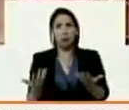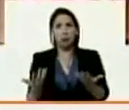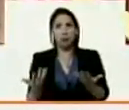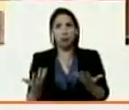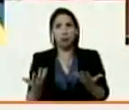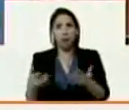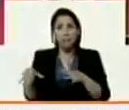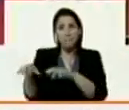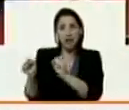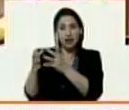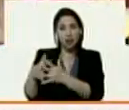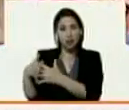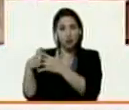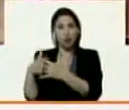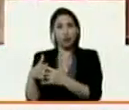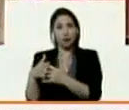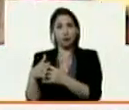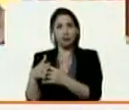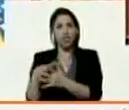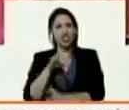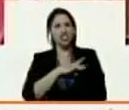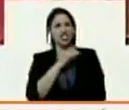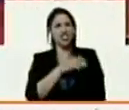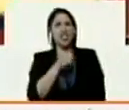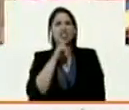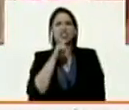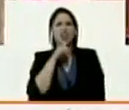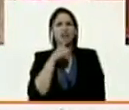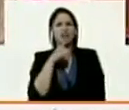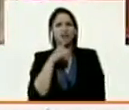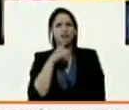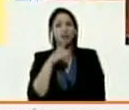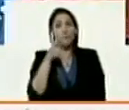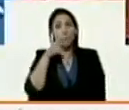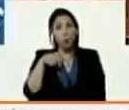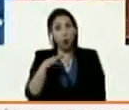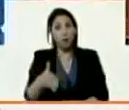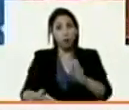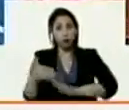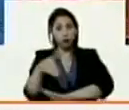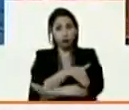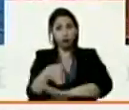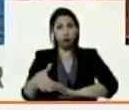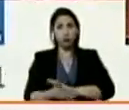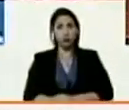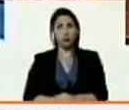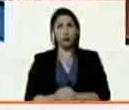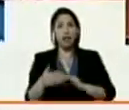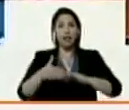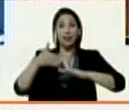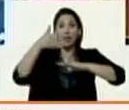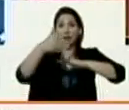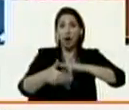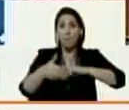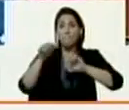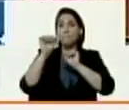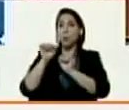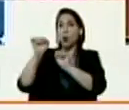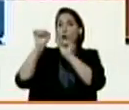El imperialismo. En Chile, ¿quién está? El pueblo. Detrás de la protesta,